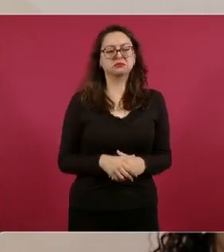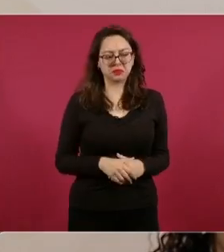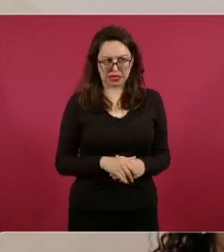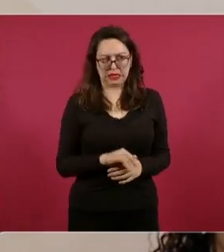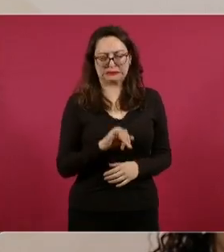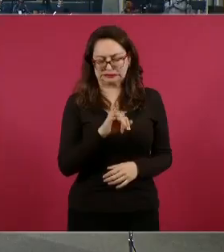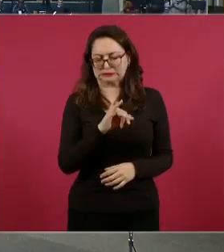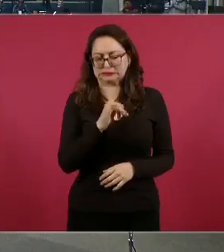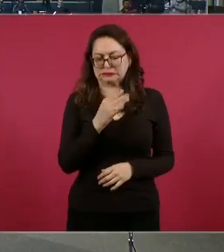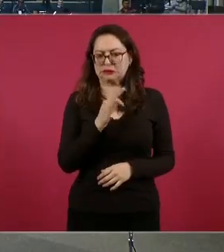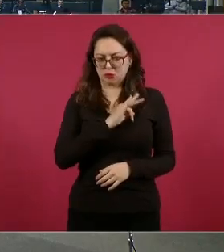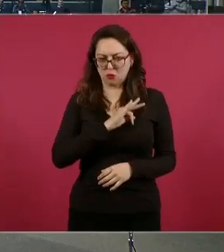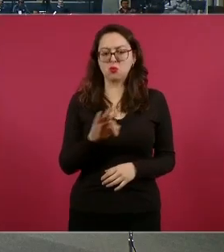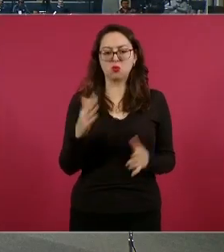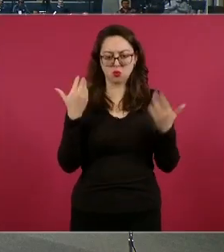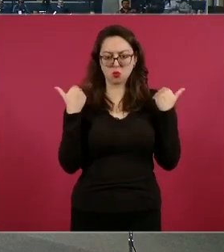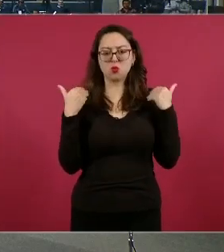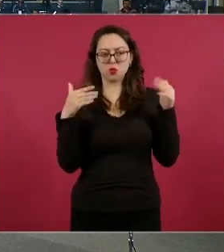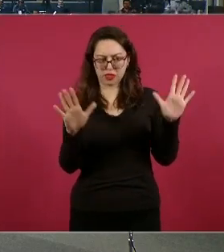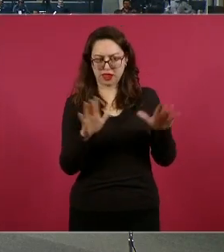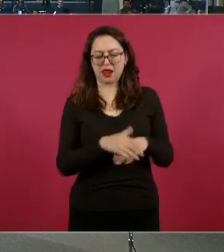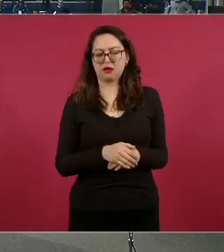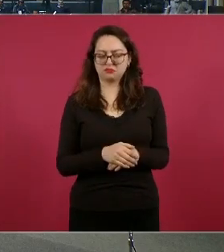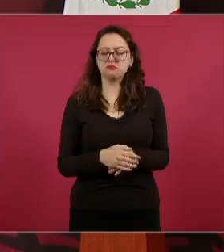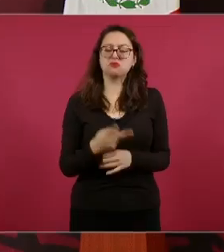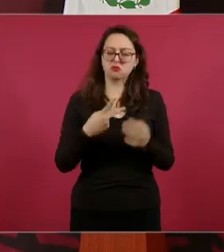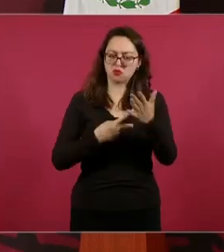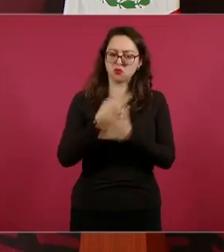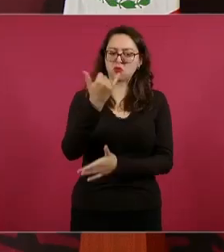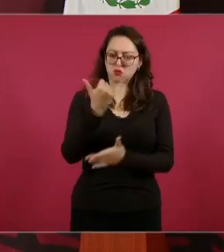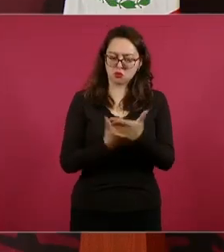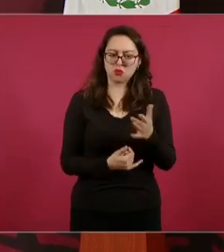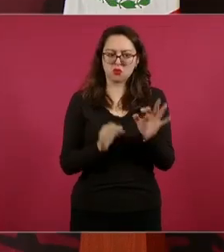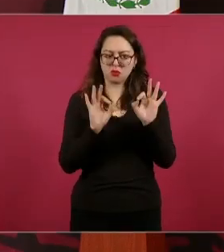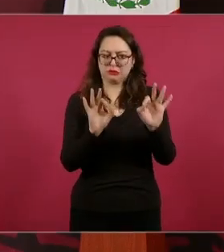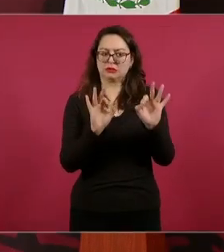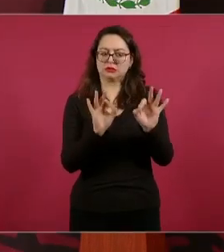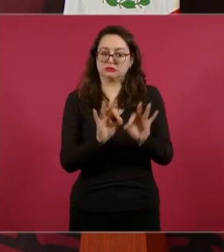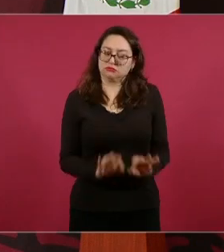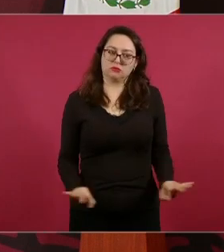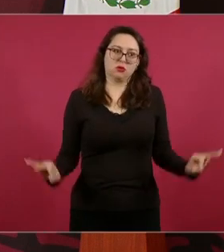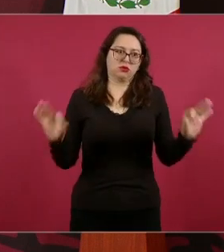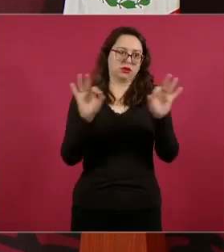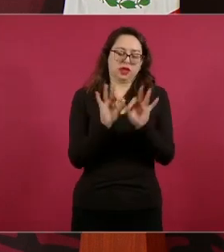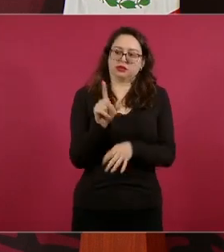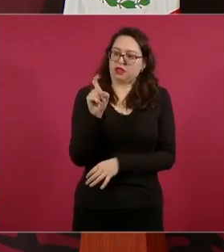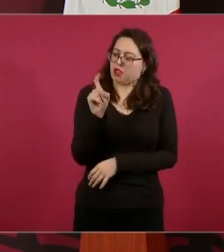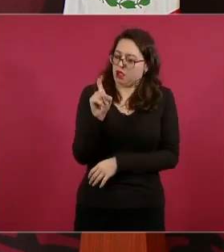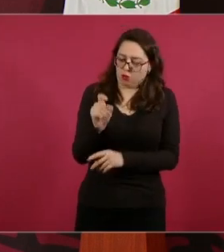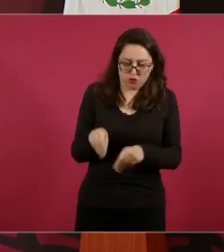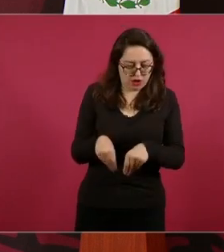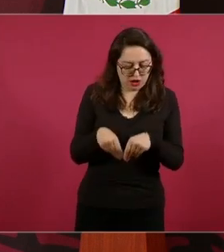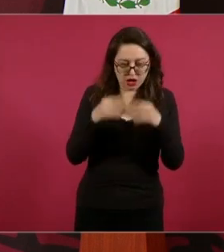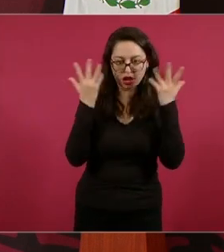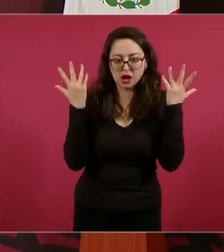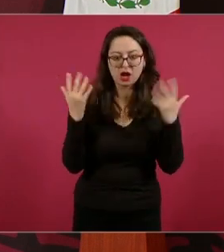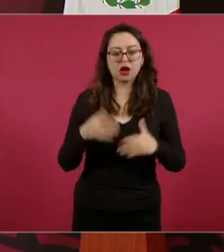Sí. Es bueno el proyecto, porque el agua es fundamental,